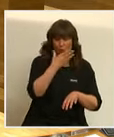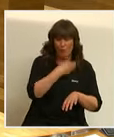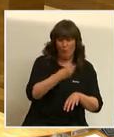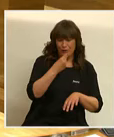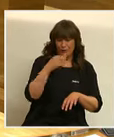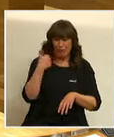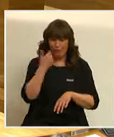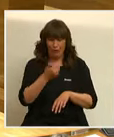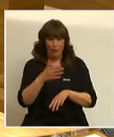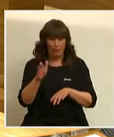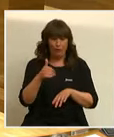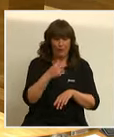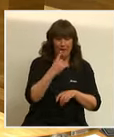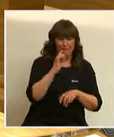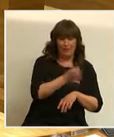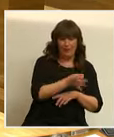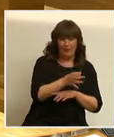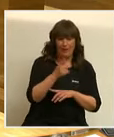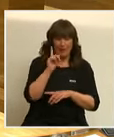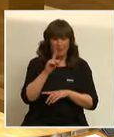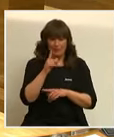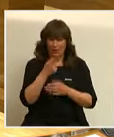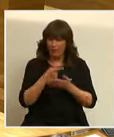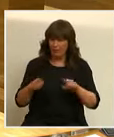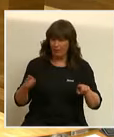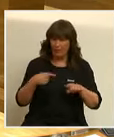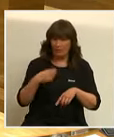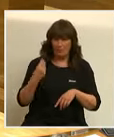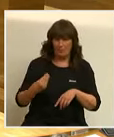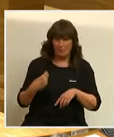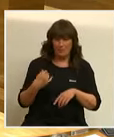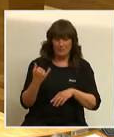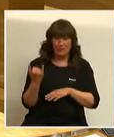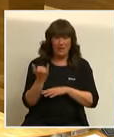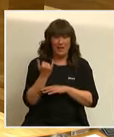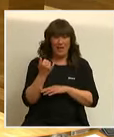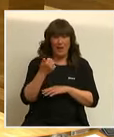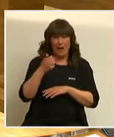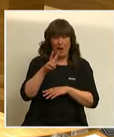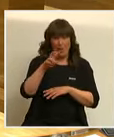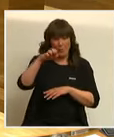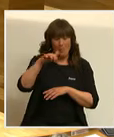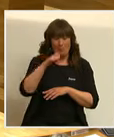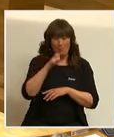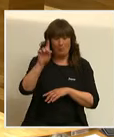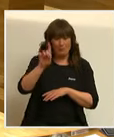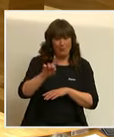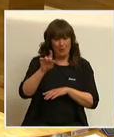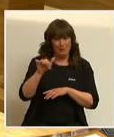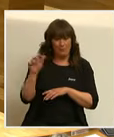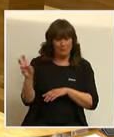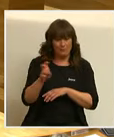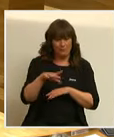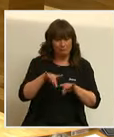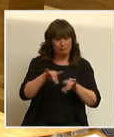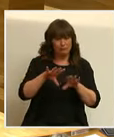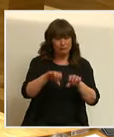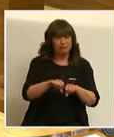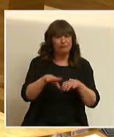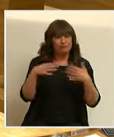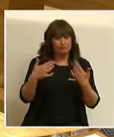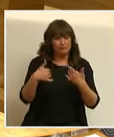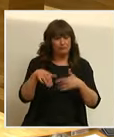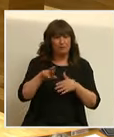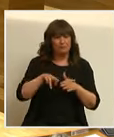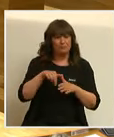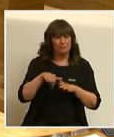verdad de la mentira. Desde que Jaime I llegara a nuestra tierra e incorporara al Reino de Valencia la cristiandad, somos una parte